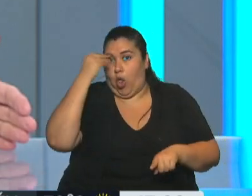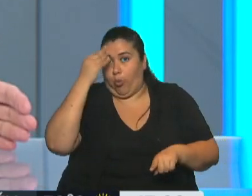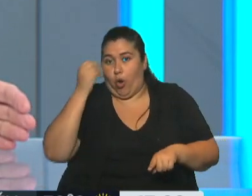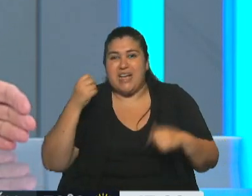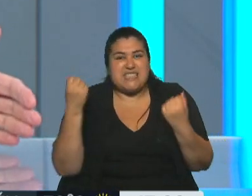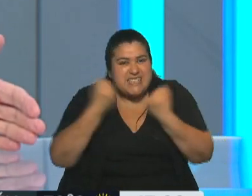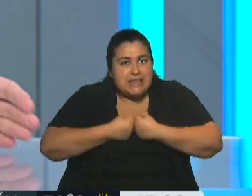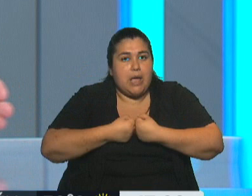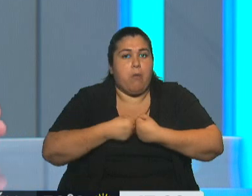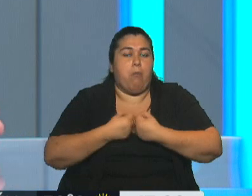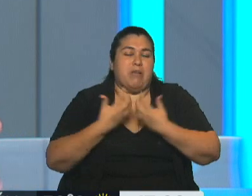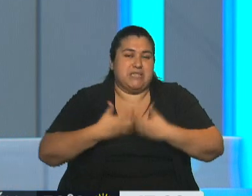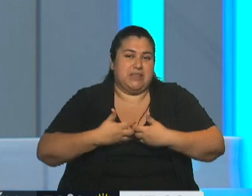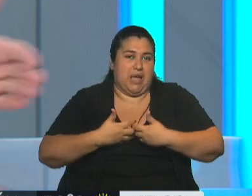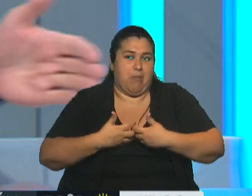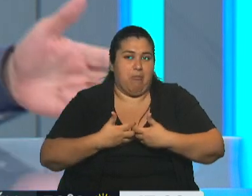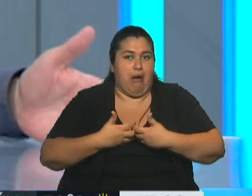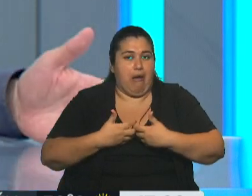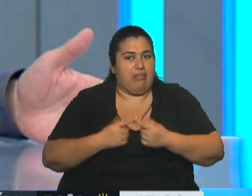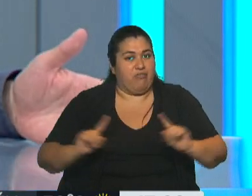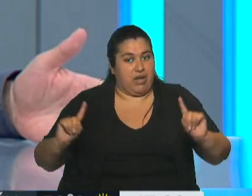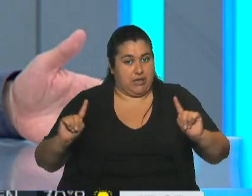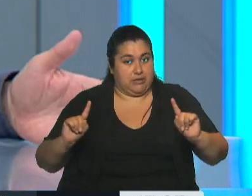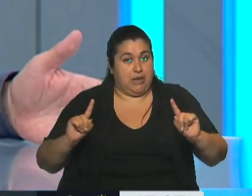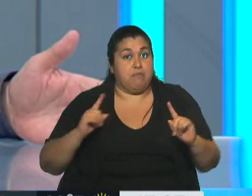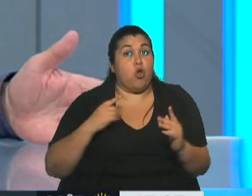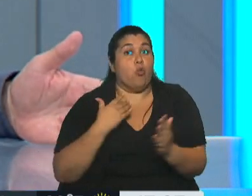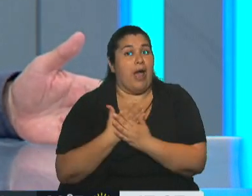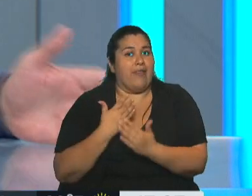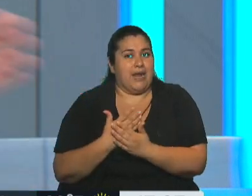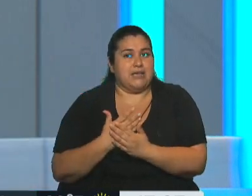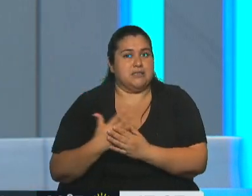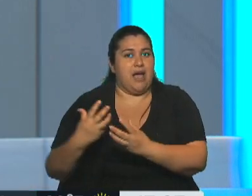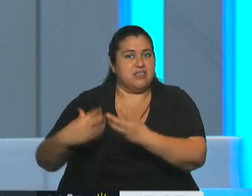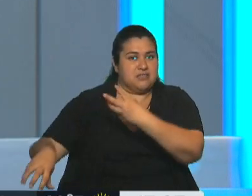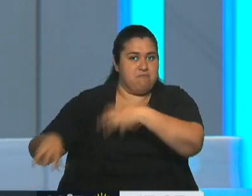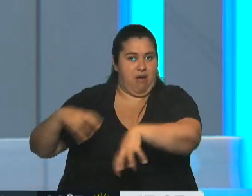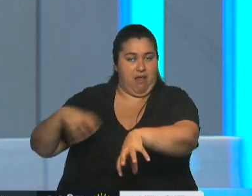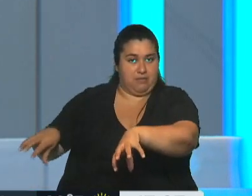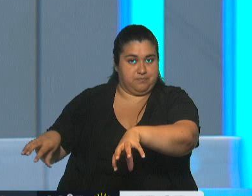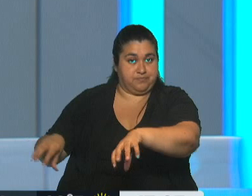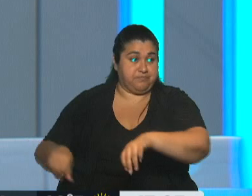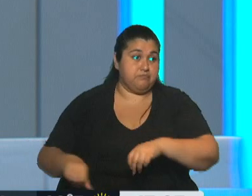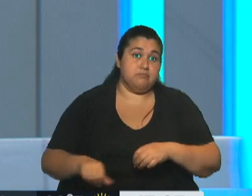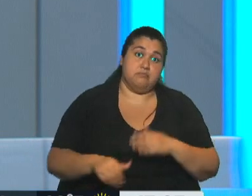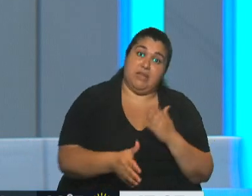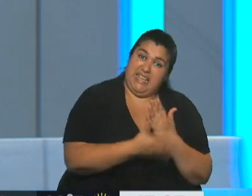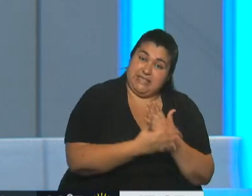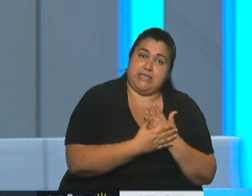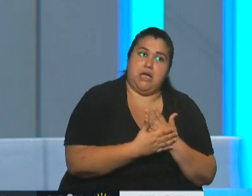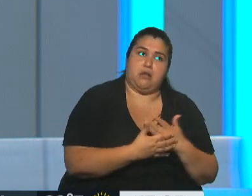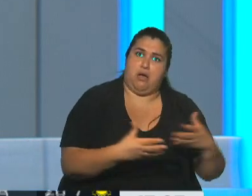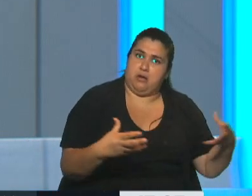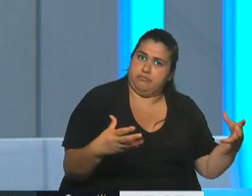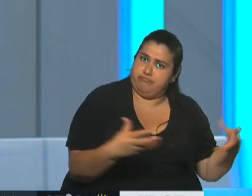sistema fragmentado, pero además de una derecha fragmentada. Entonces, y de una izquierda bastante reunida